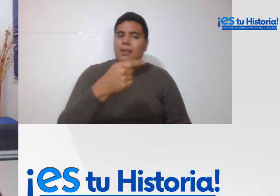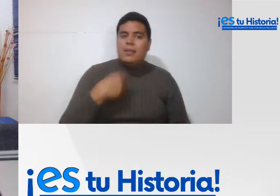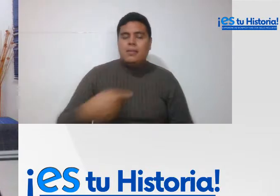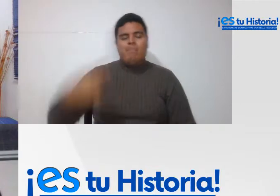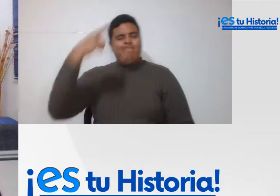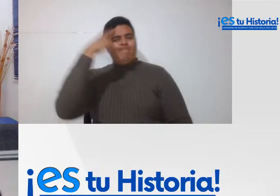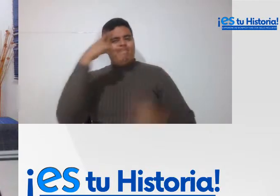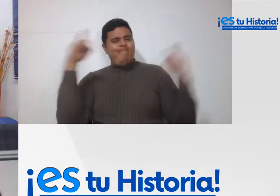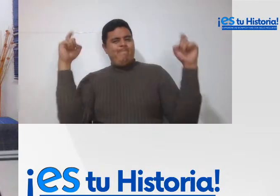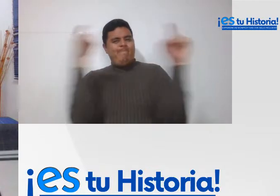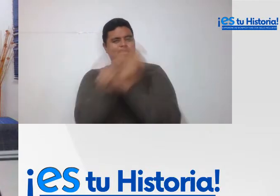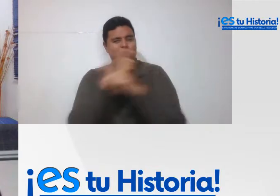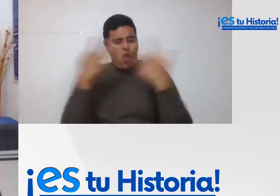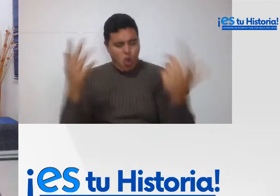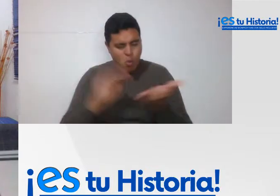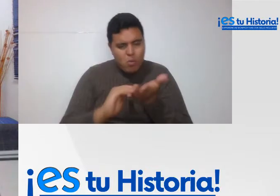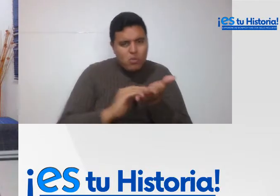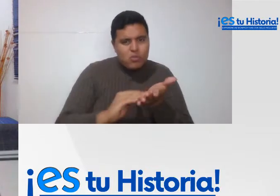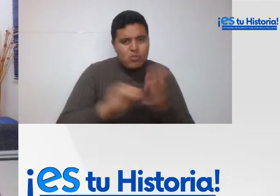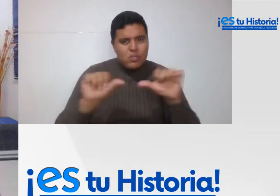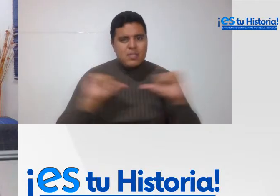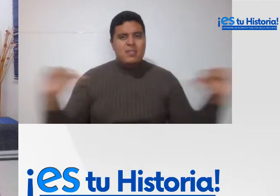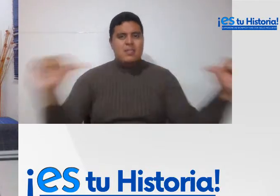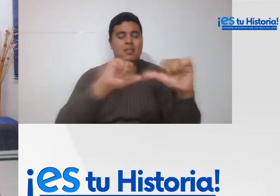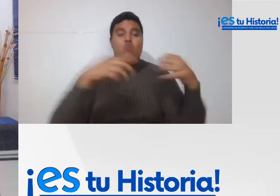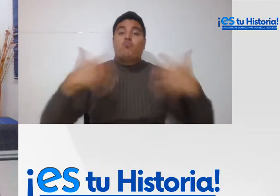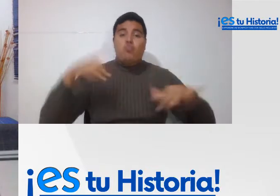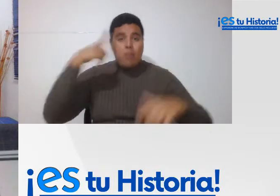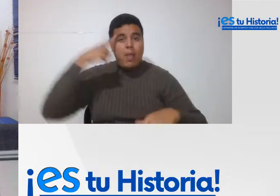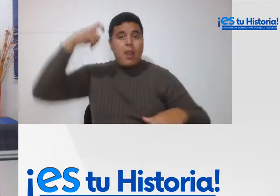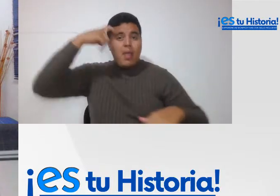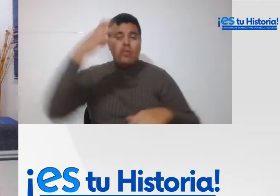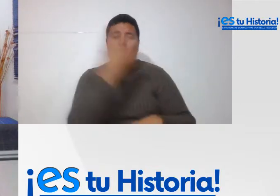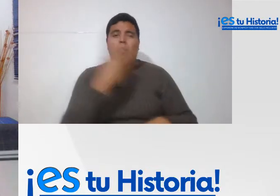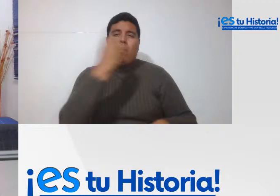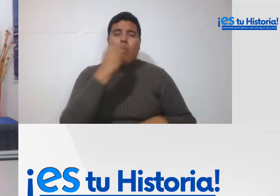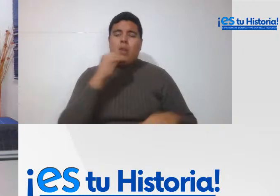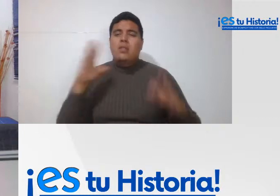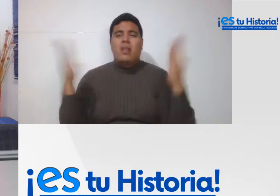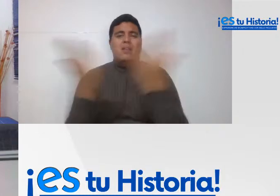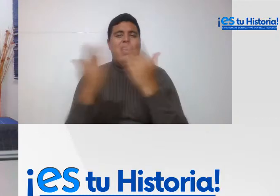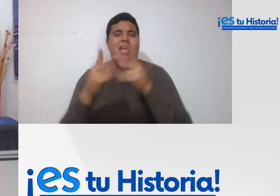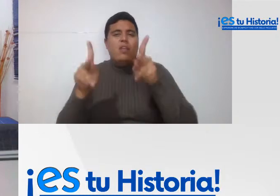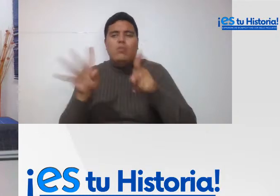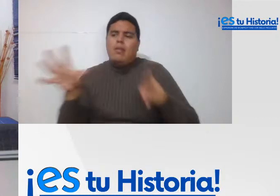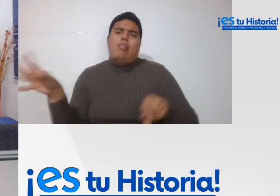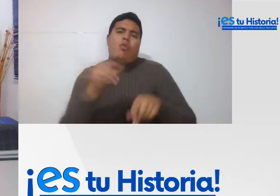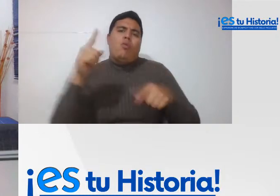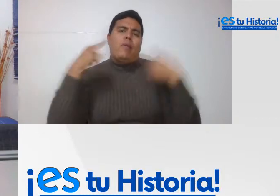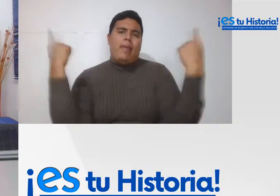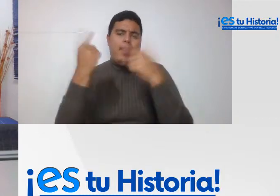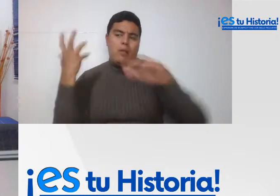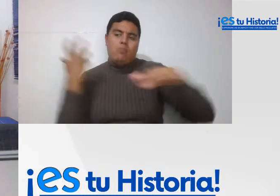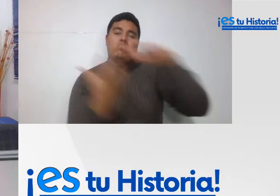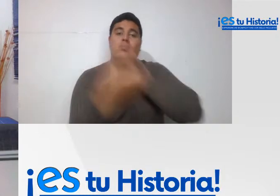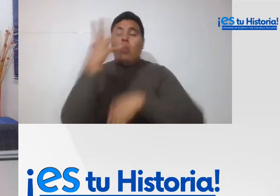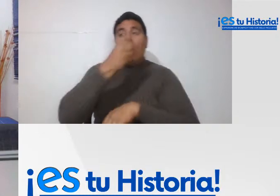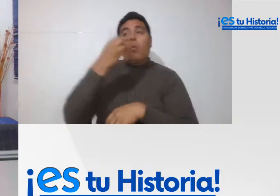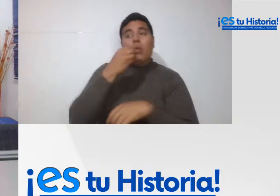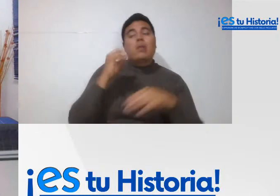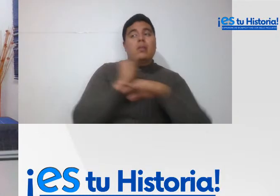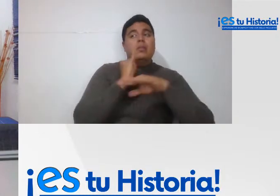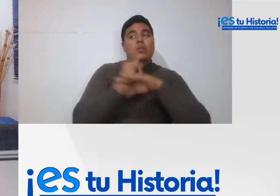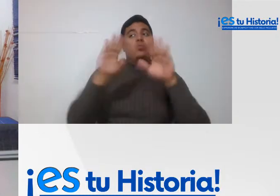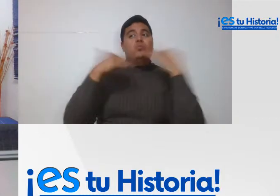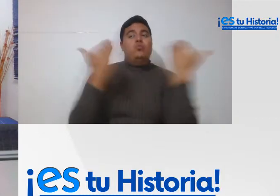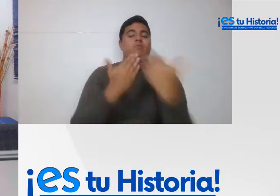reto y es pensar conscientemente en todos los estudiantes. Qué bonita labor y qué compromiso arduo tiene la institución educativa. Y finalmente,